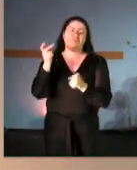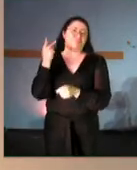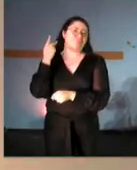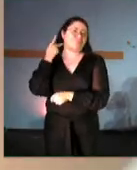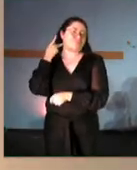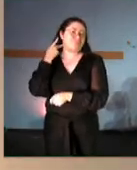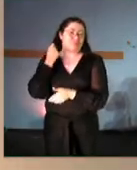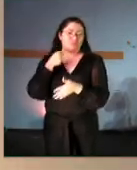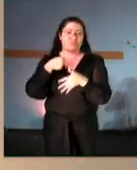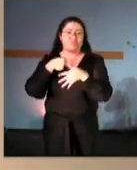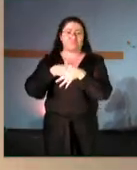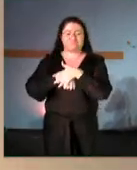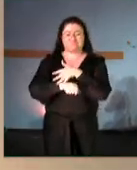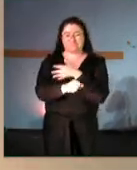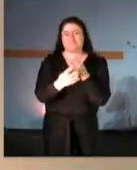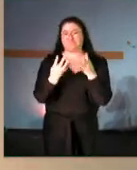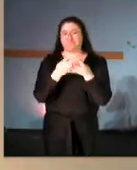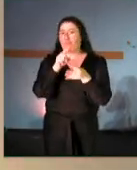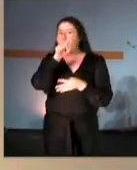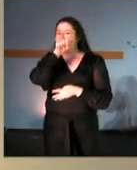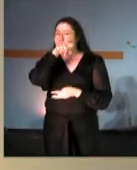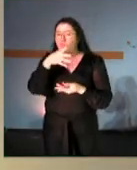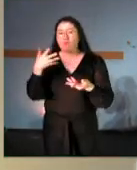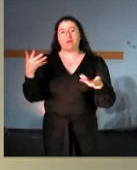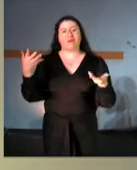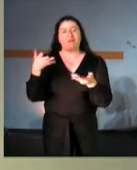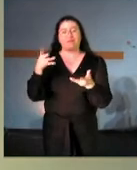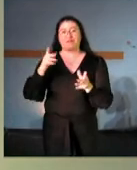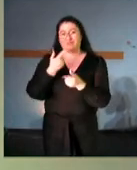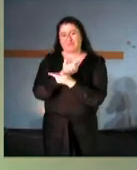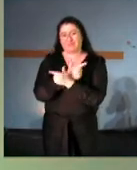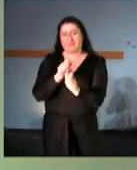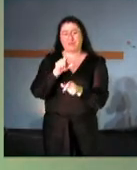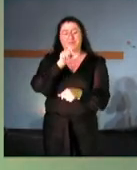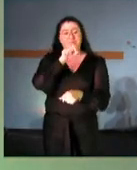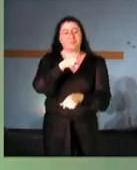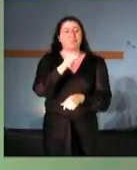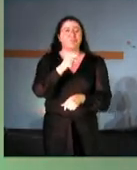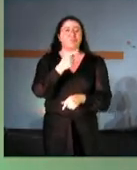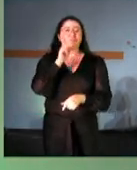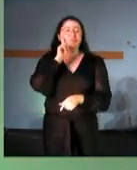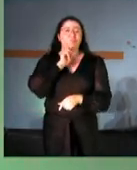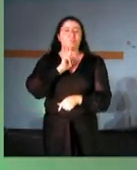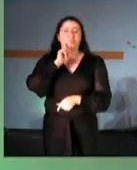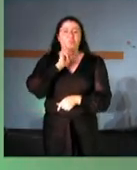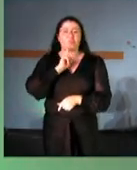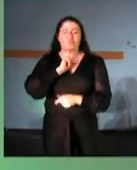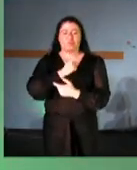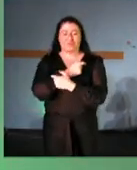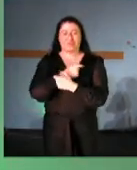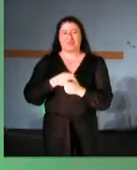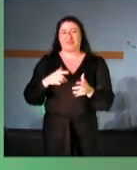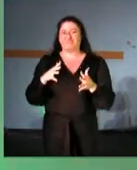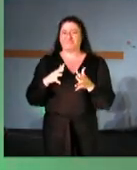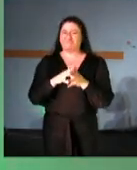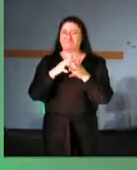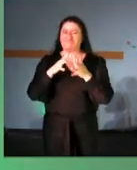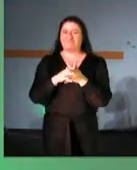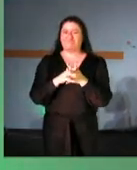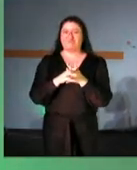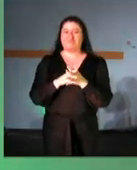En esta operación estuvo también la comandante guerrillera Dora María Telle. Hugo Torres